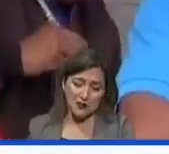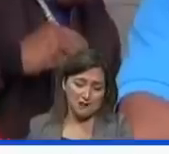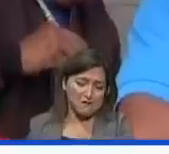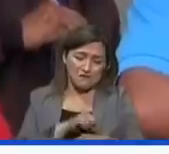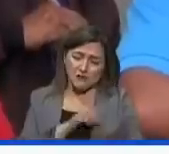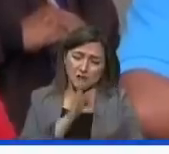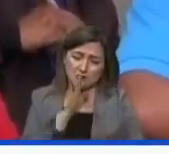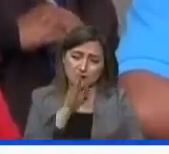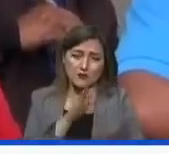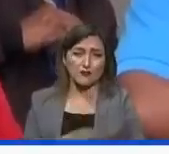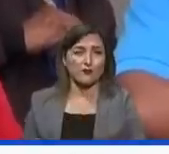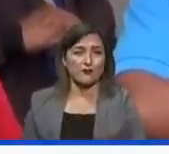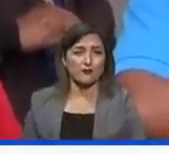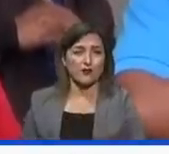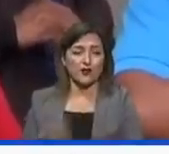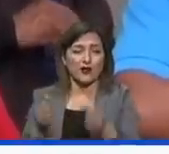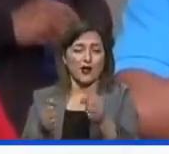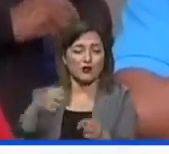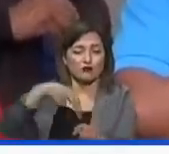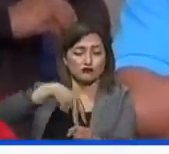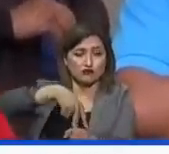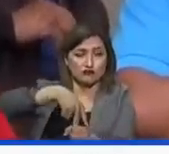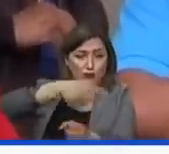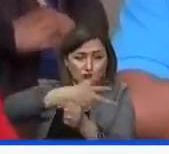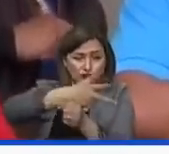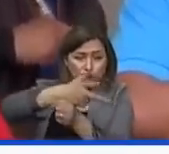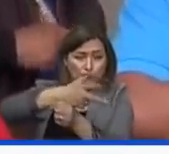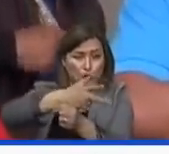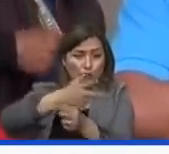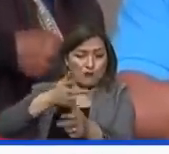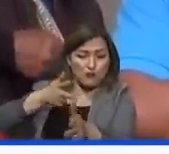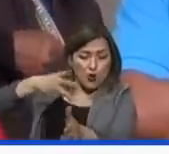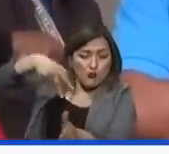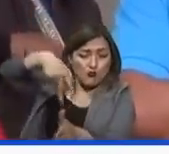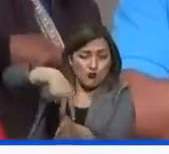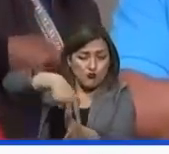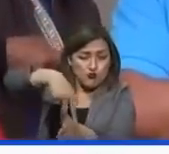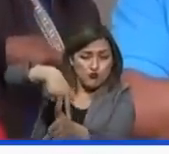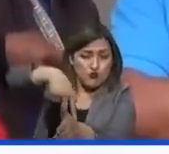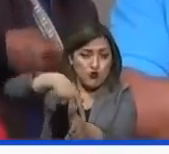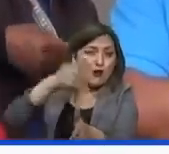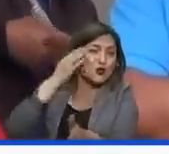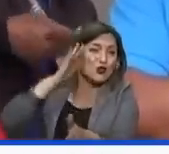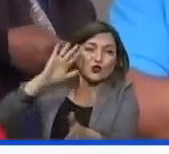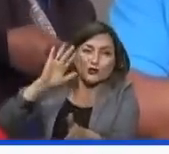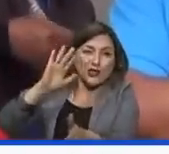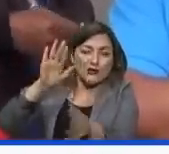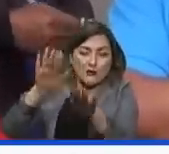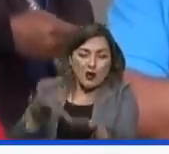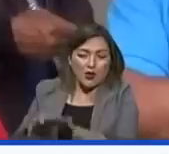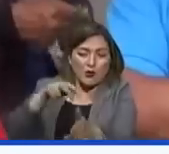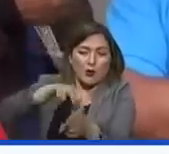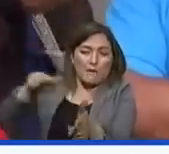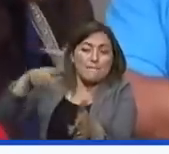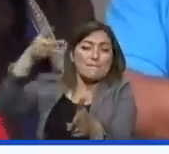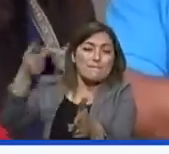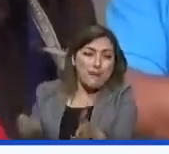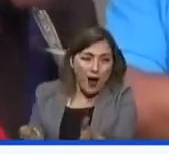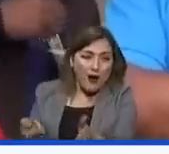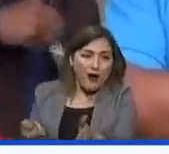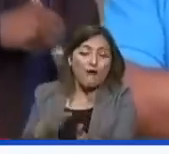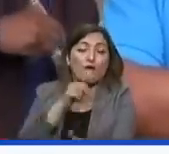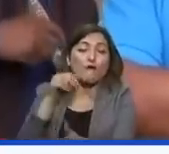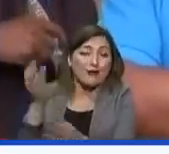posiblemente haya caído del vehículo entonces si el vehículo estaba caminando estaba parado no sé realmente de detalle no tengo aún